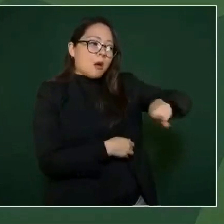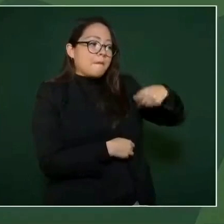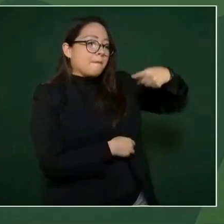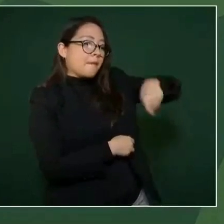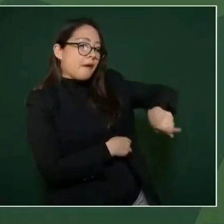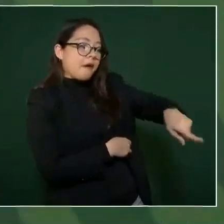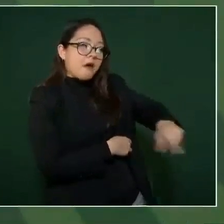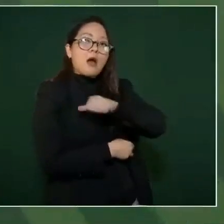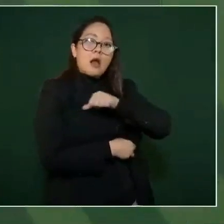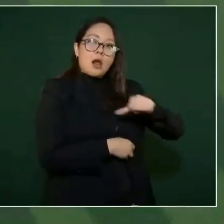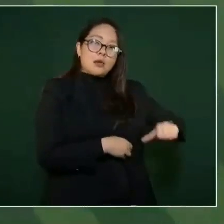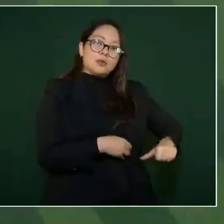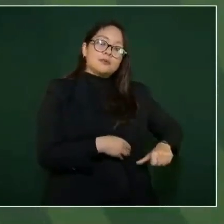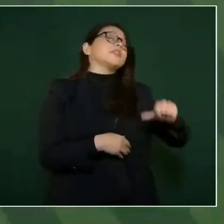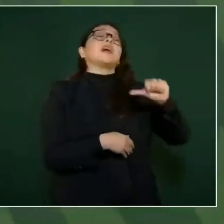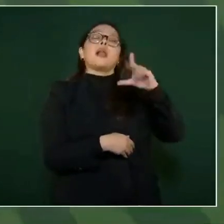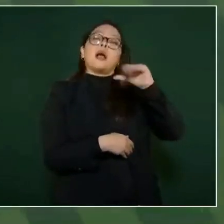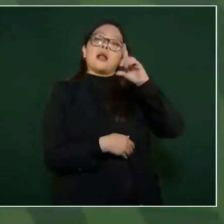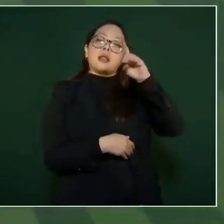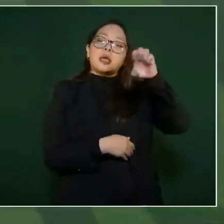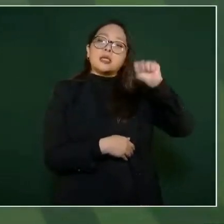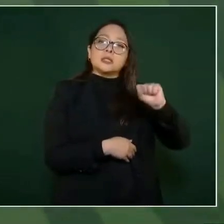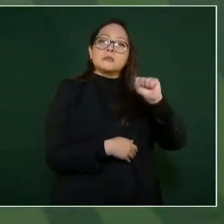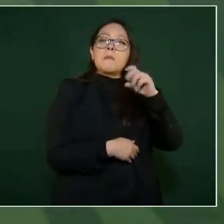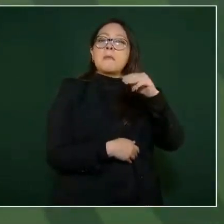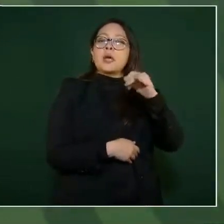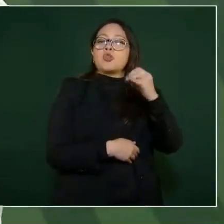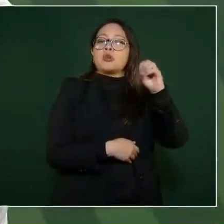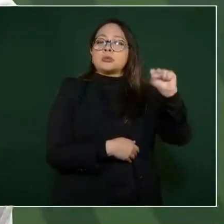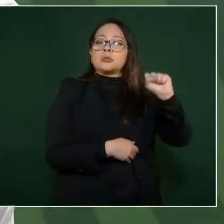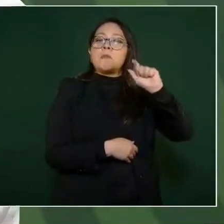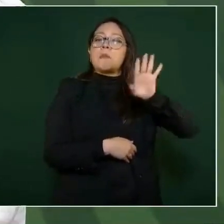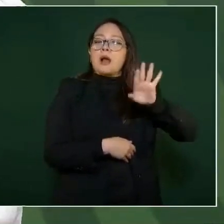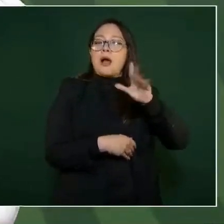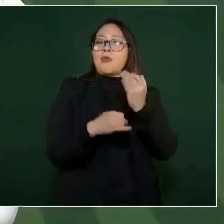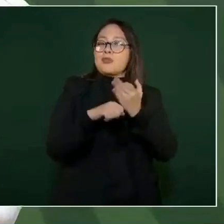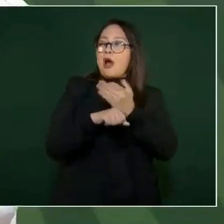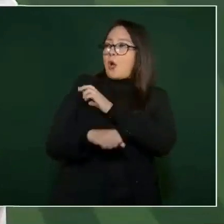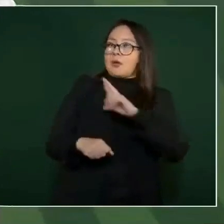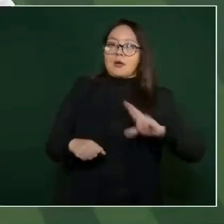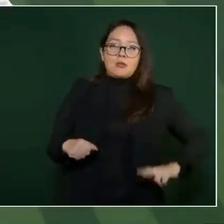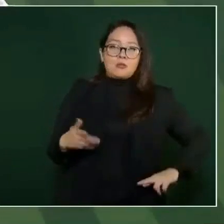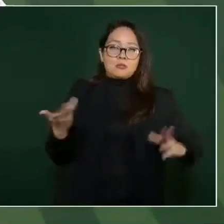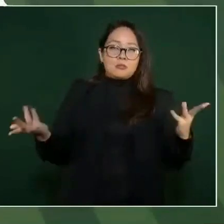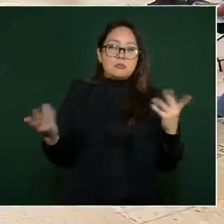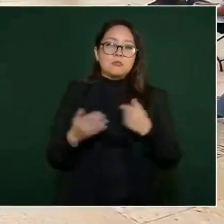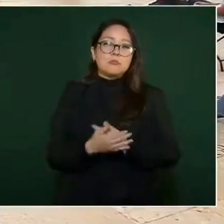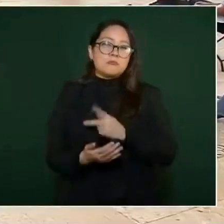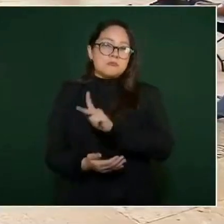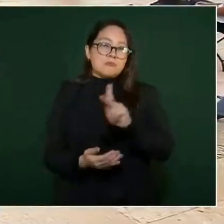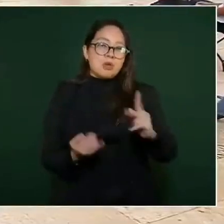llamados alcaldes mayores, que son como los gobernadores de ahora. Luego viene la independencia,